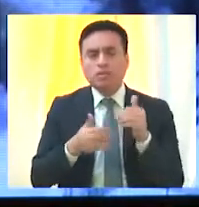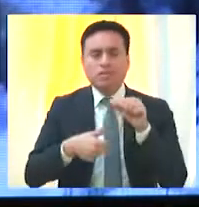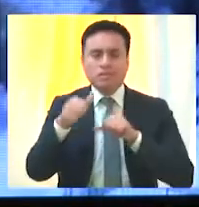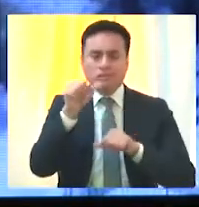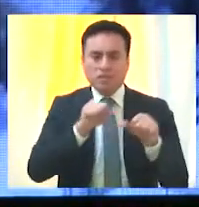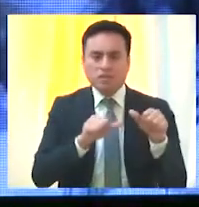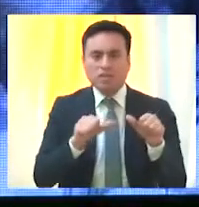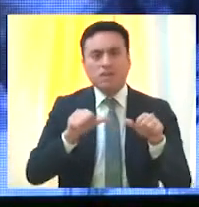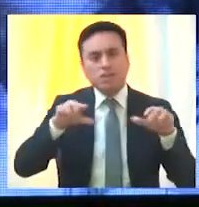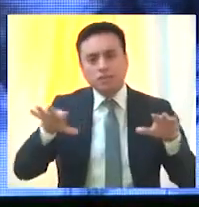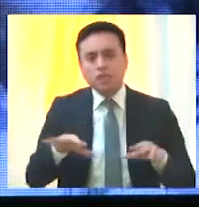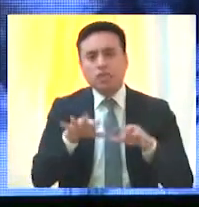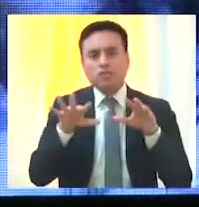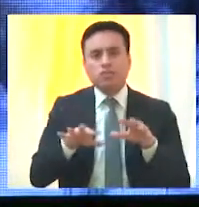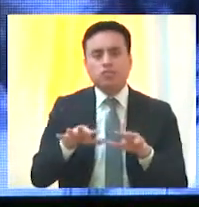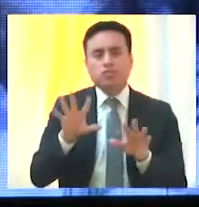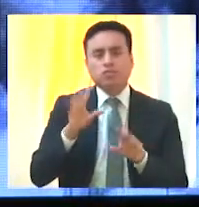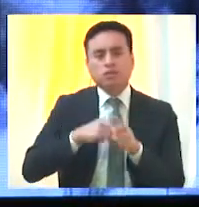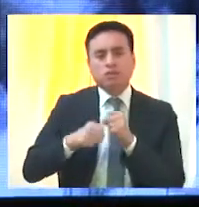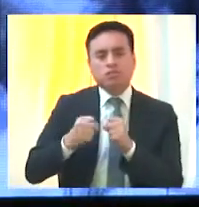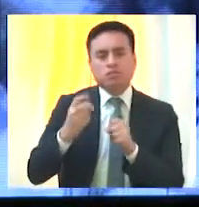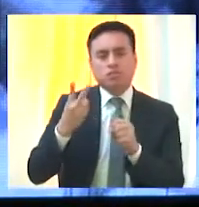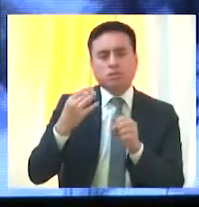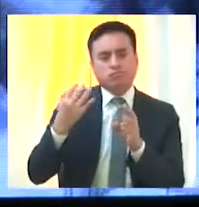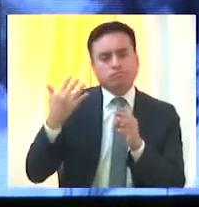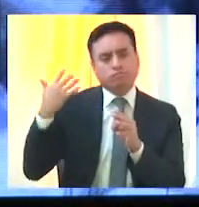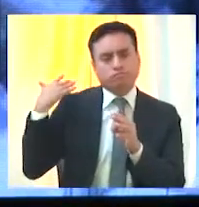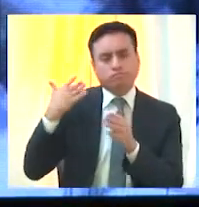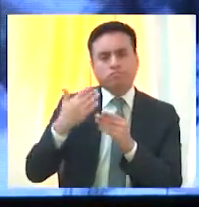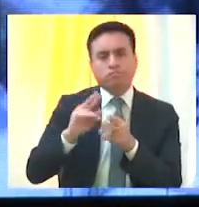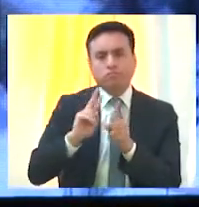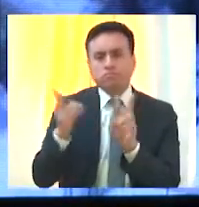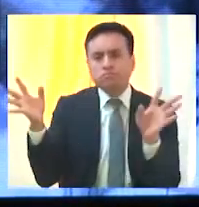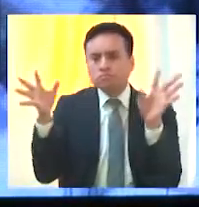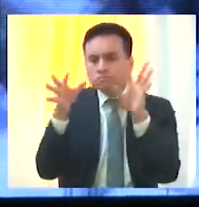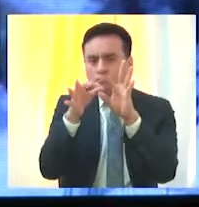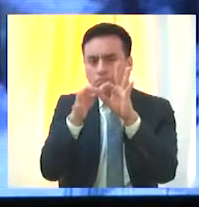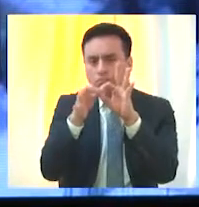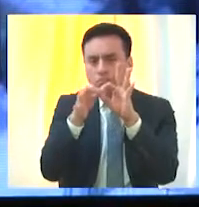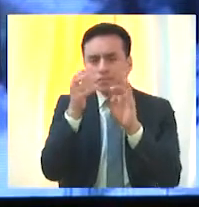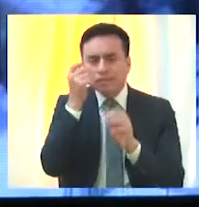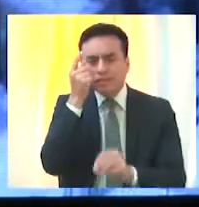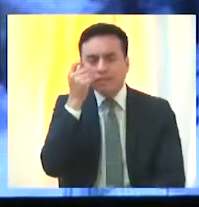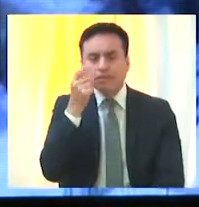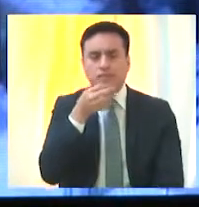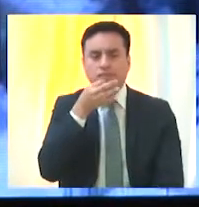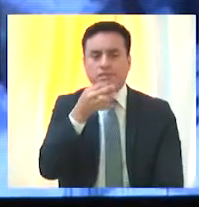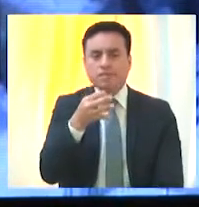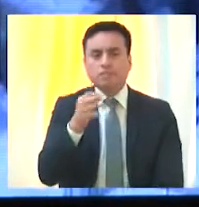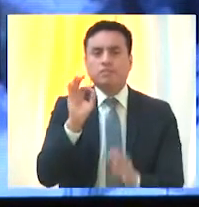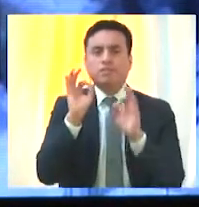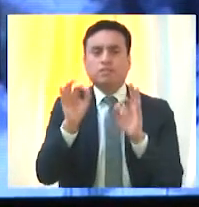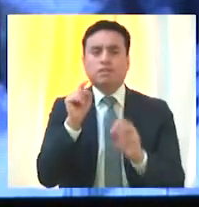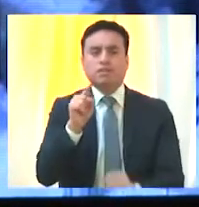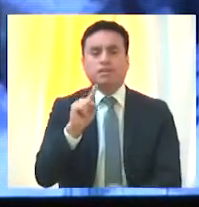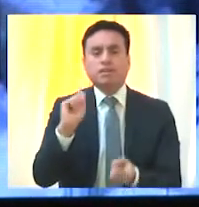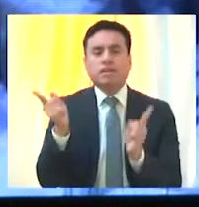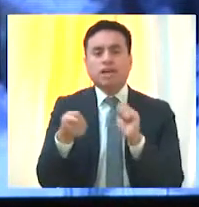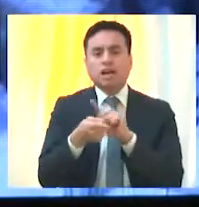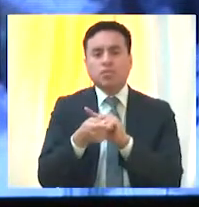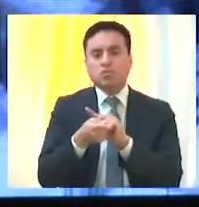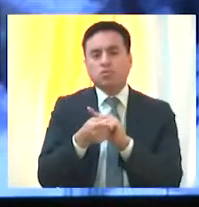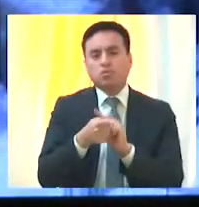hecho, ha hecho grandes esfuerzos en las últimas décadas para entender esa relación causal. Déjenme decirles que precisamente ese cambio